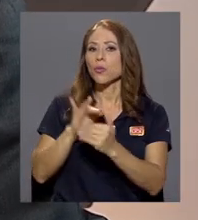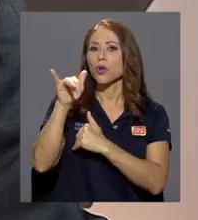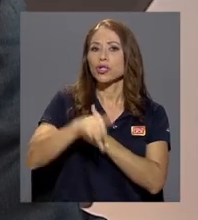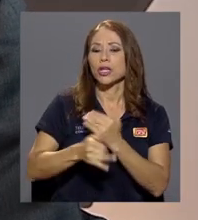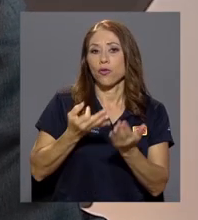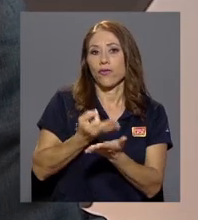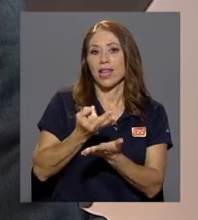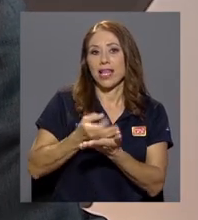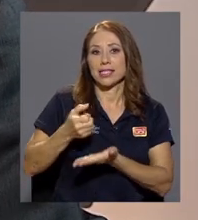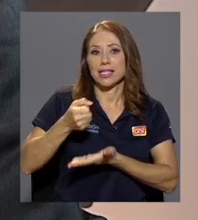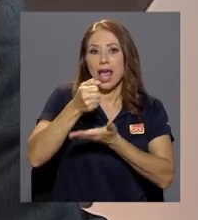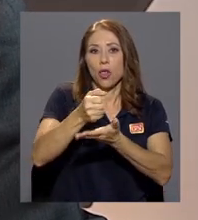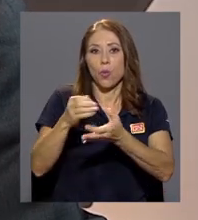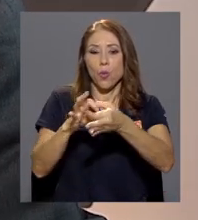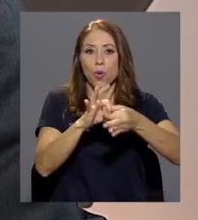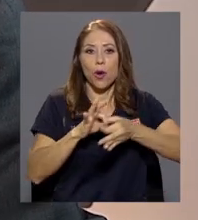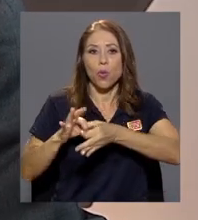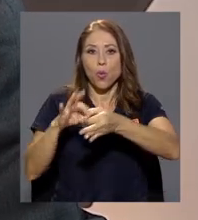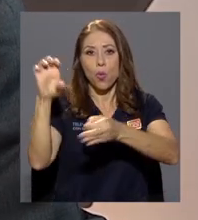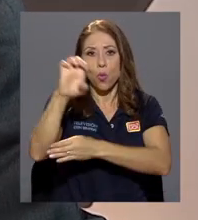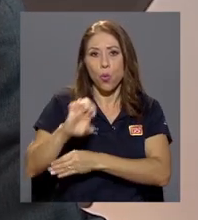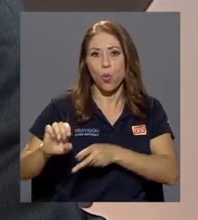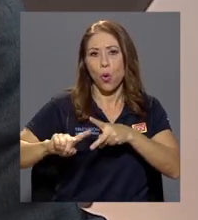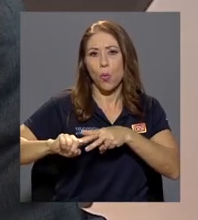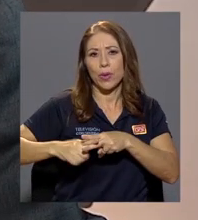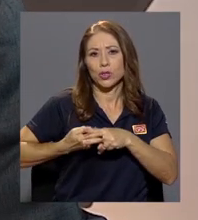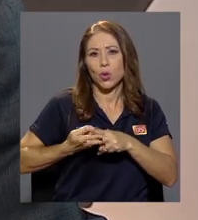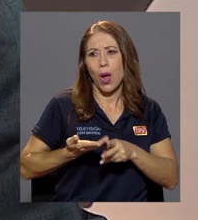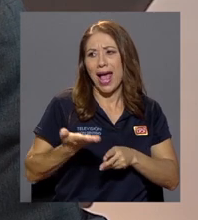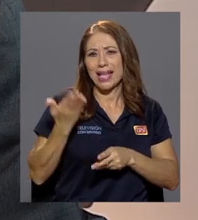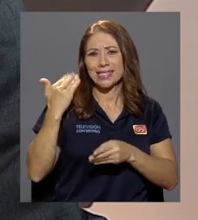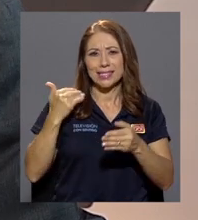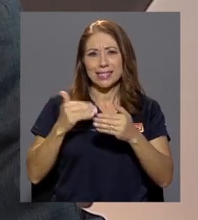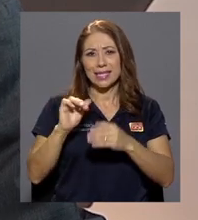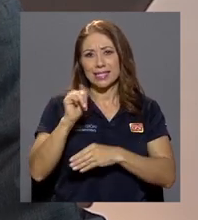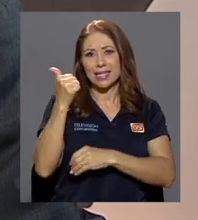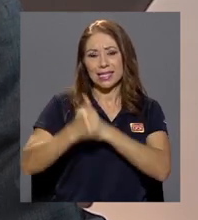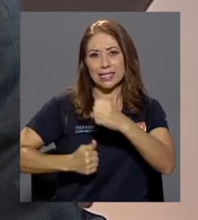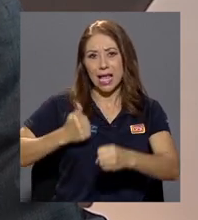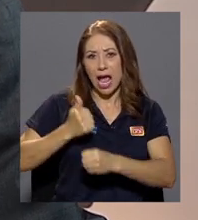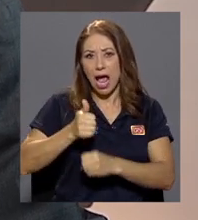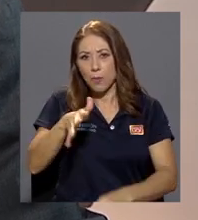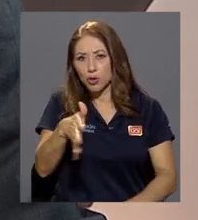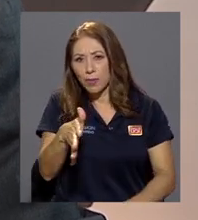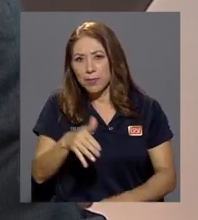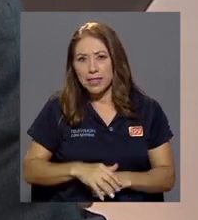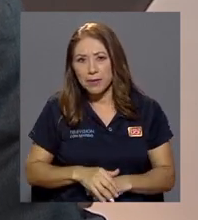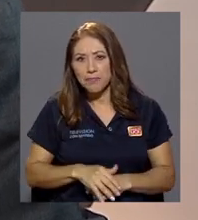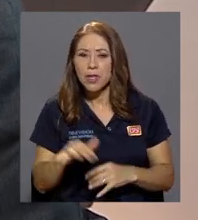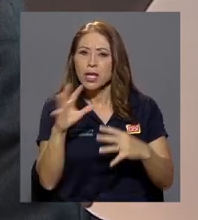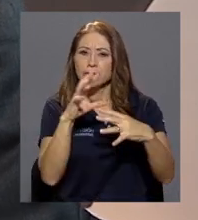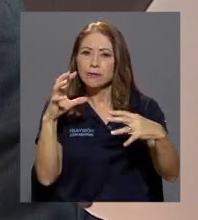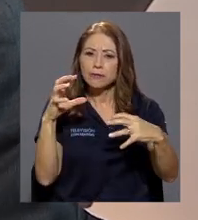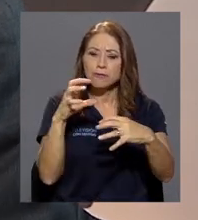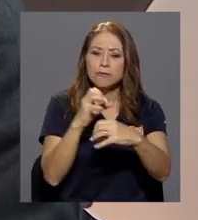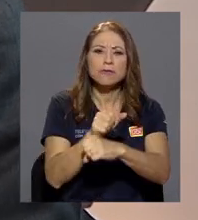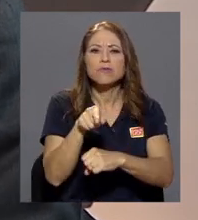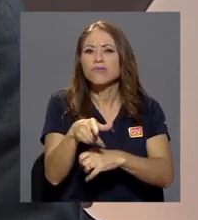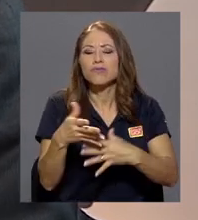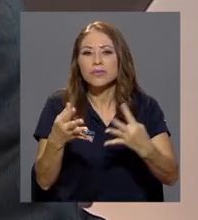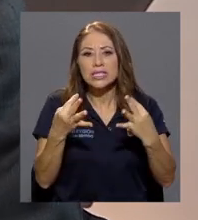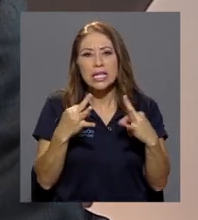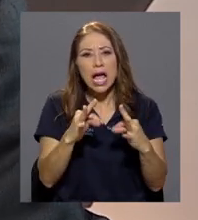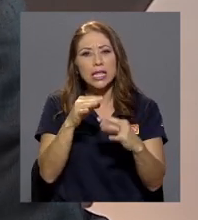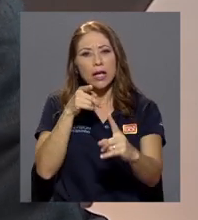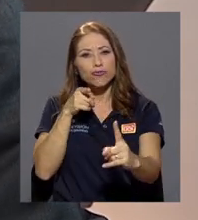proyecto financiado por la unión europea que comenzó hace casi una década aproximadamente que en extrema síntesis viene